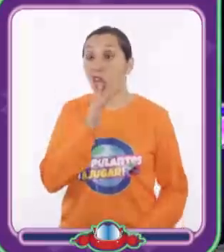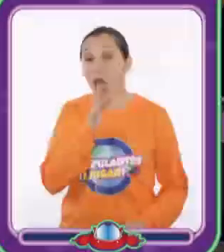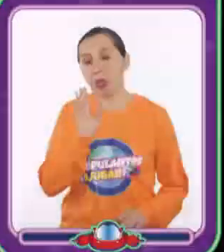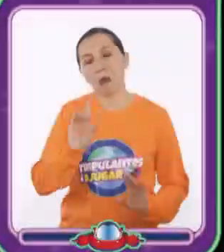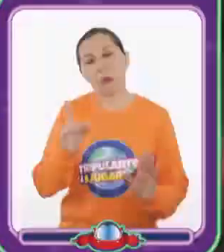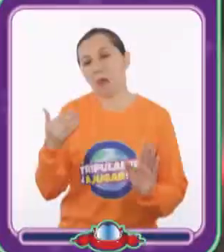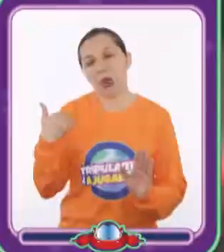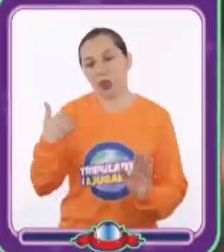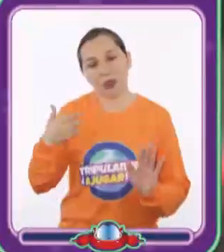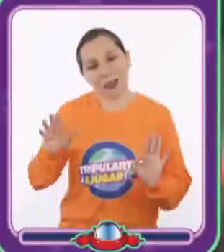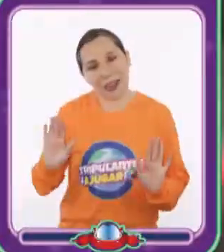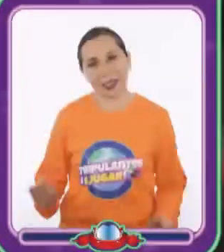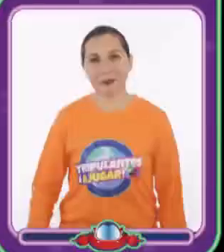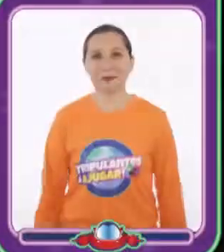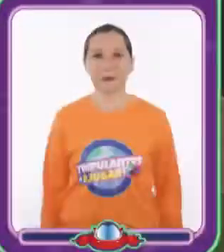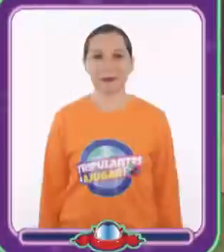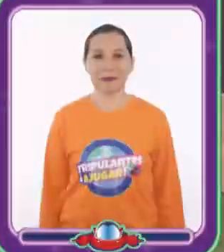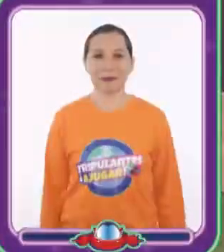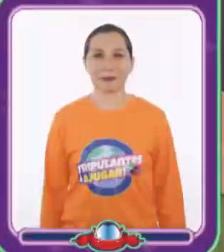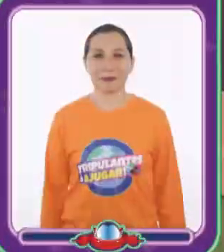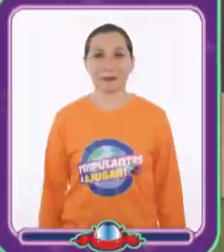No encontré nada, pero no importa.